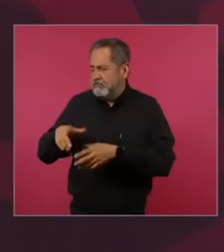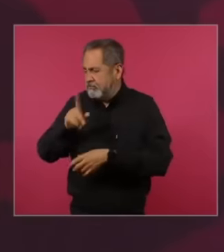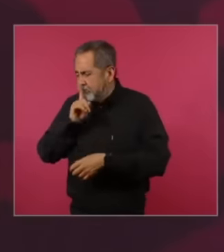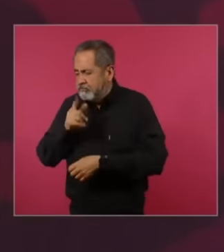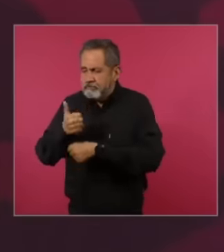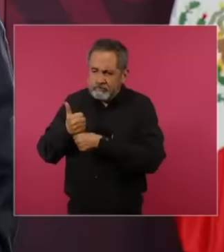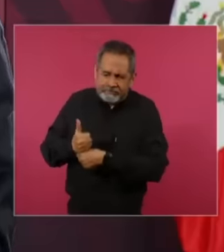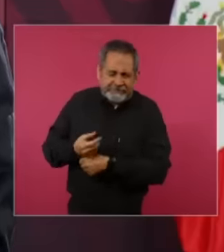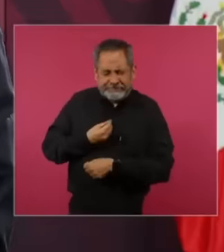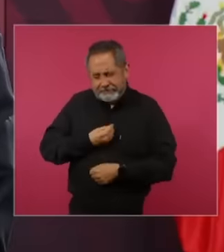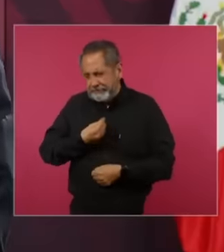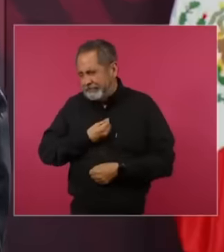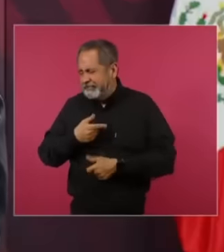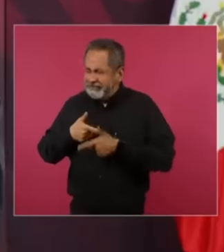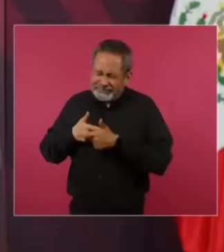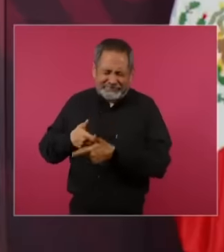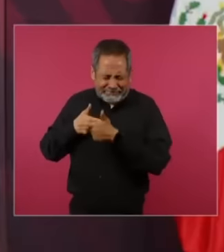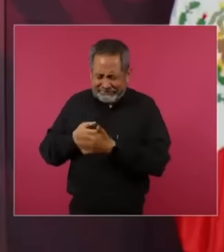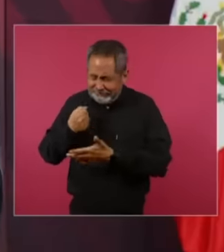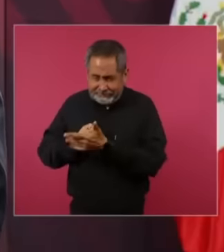padeció, que